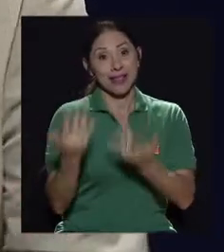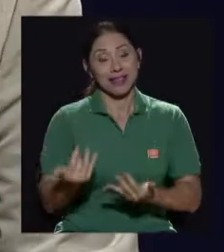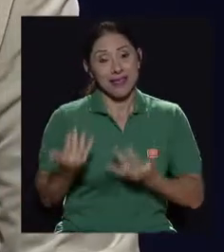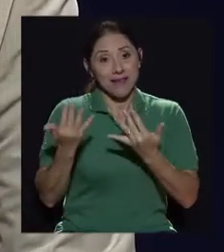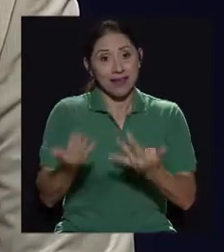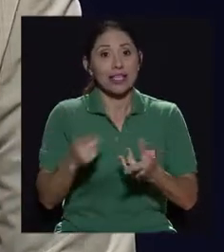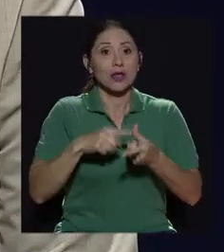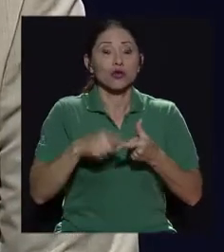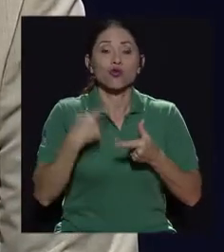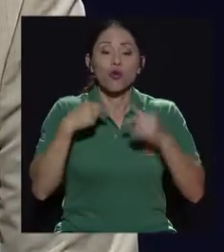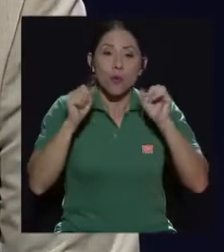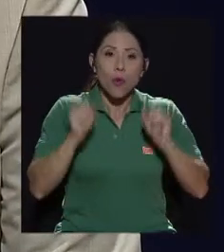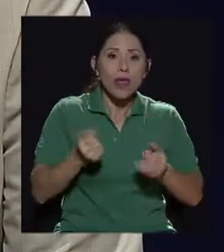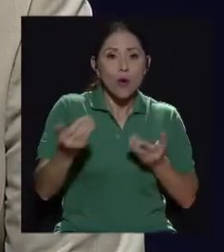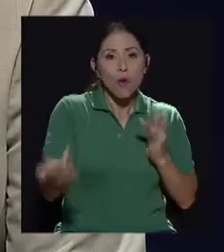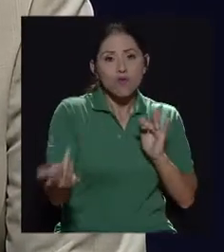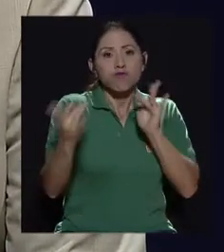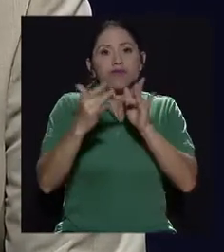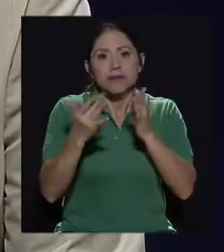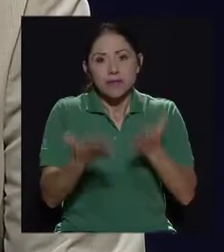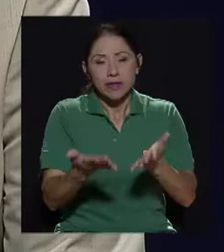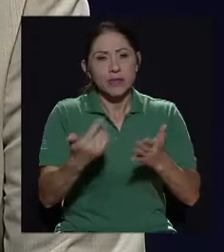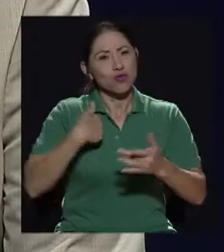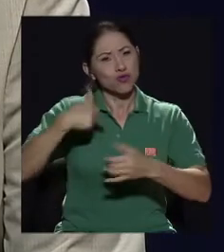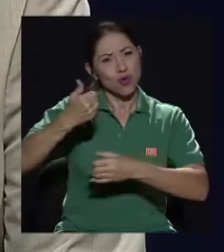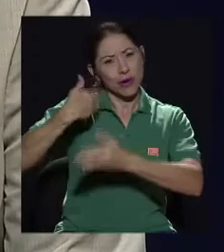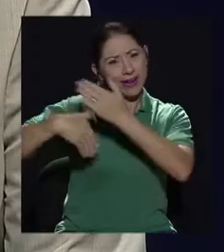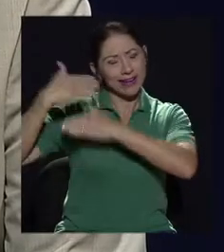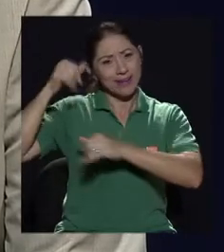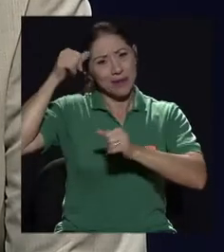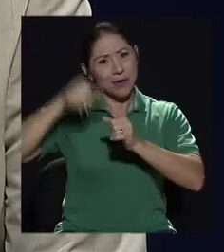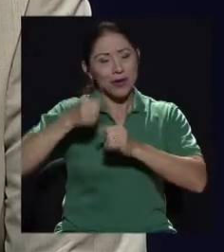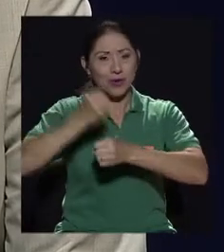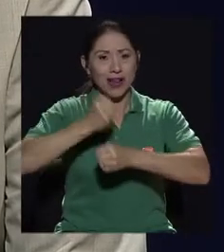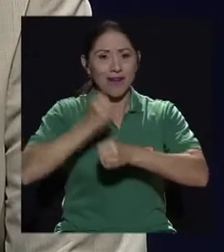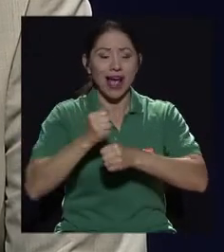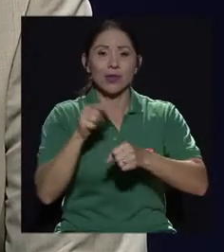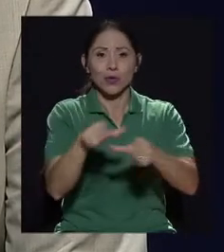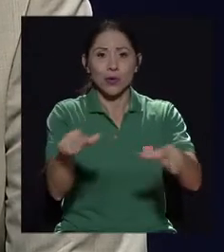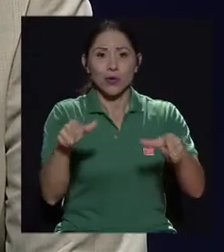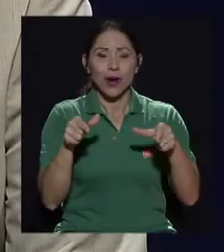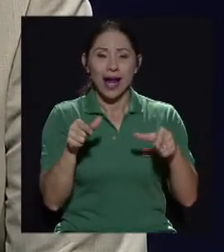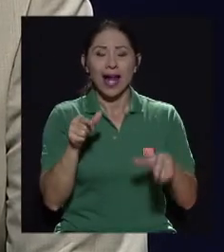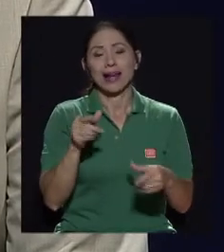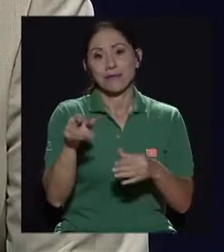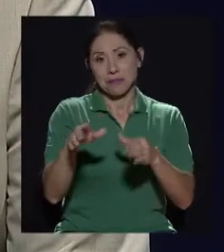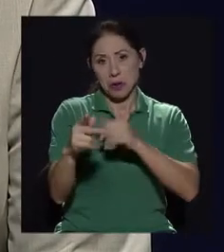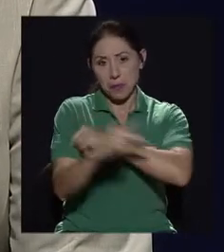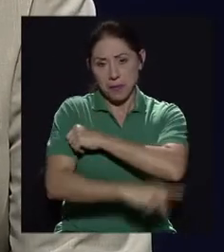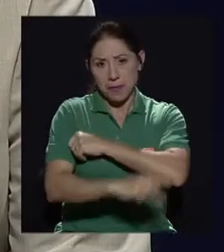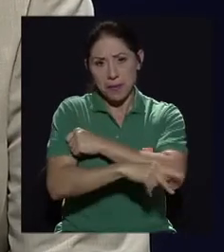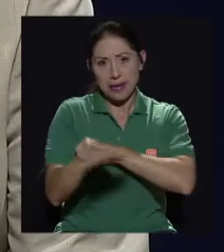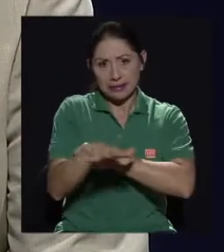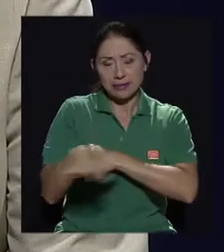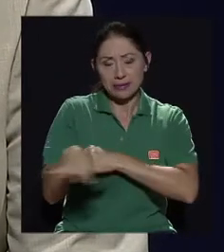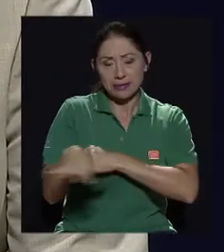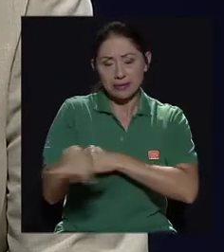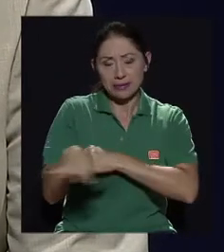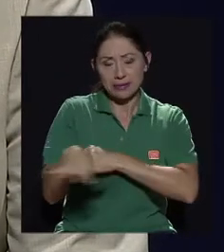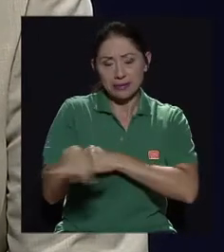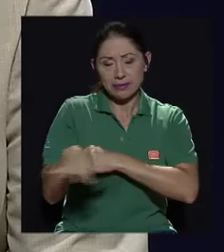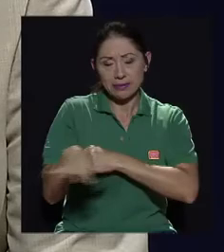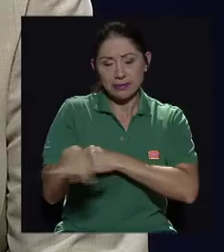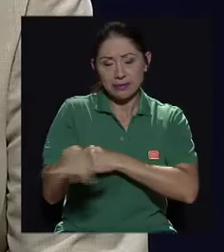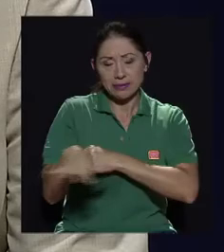sirve para uno haciendo transposición me acuerdo una vez trabajando en en tayikistán hicimos un